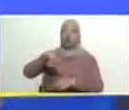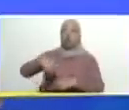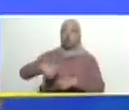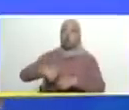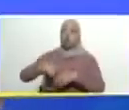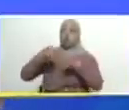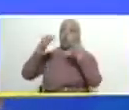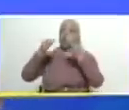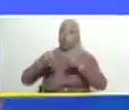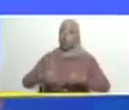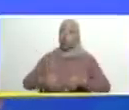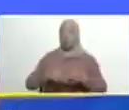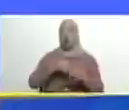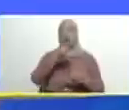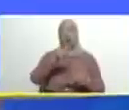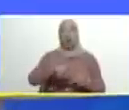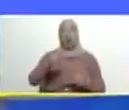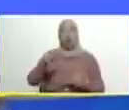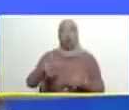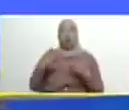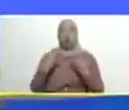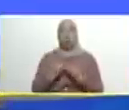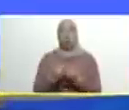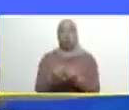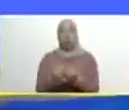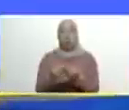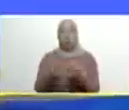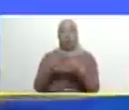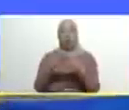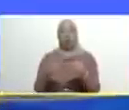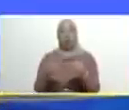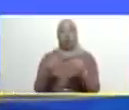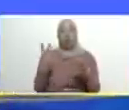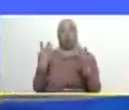que nuestra gente trabaje en cooperación